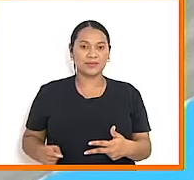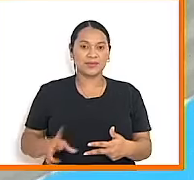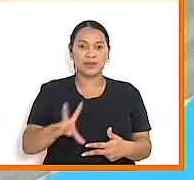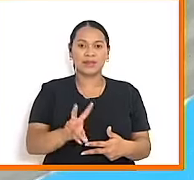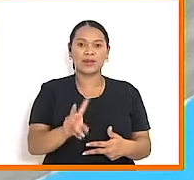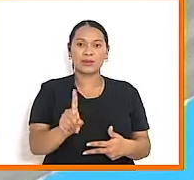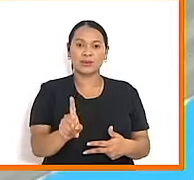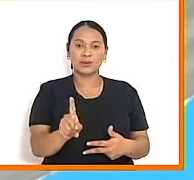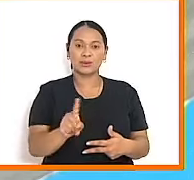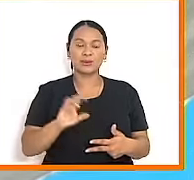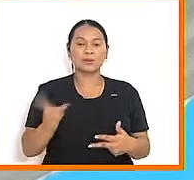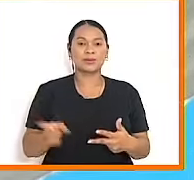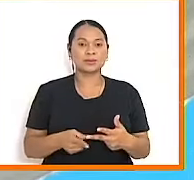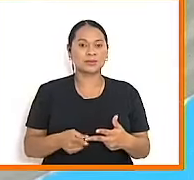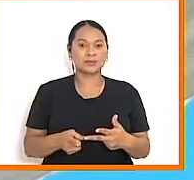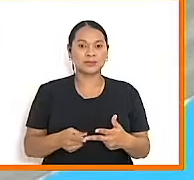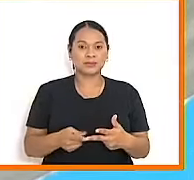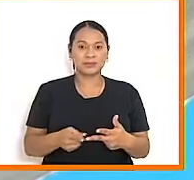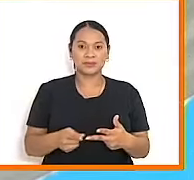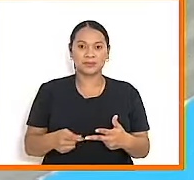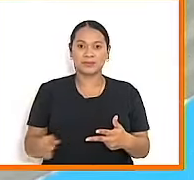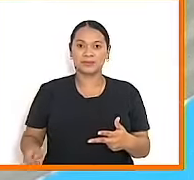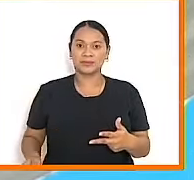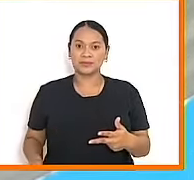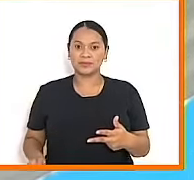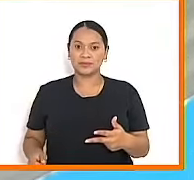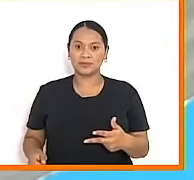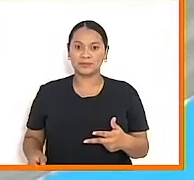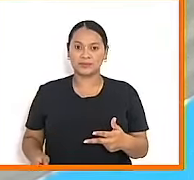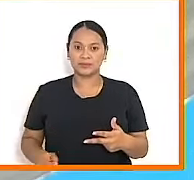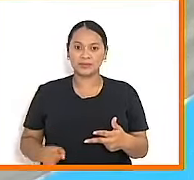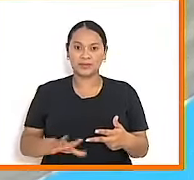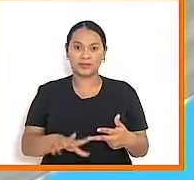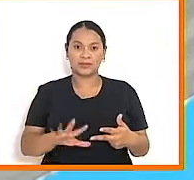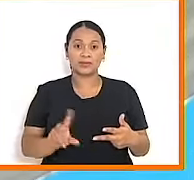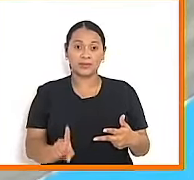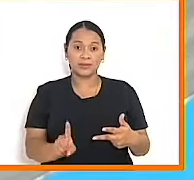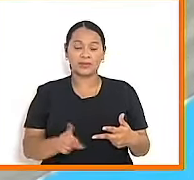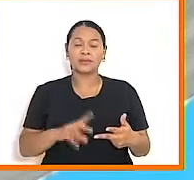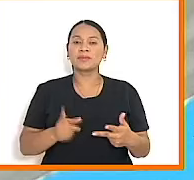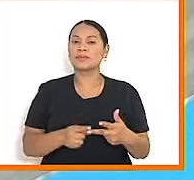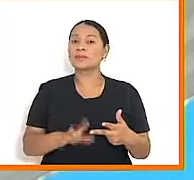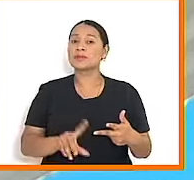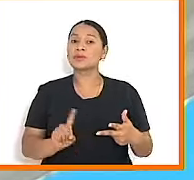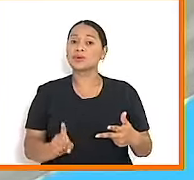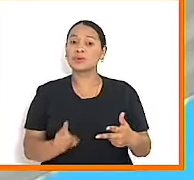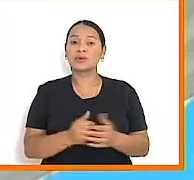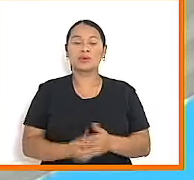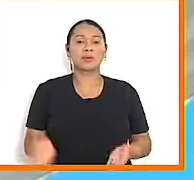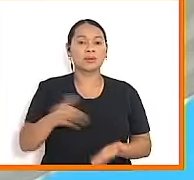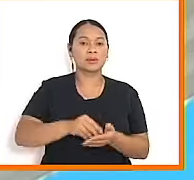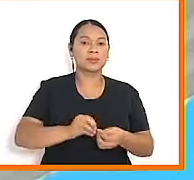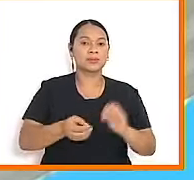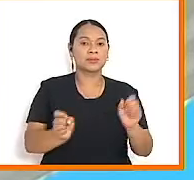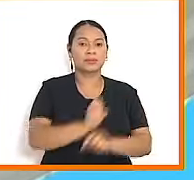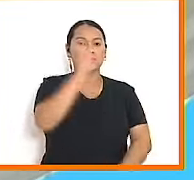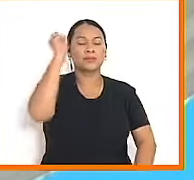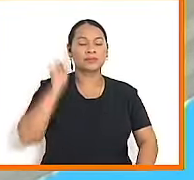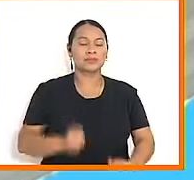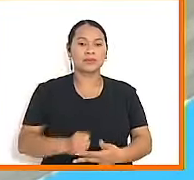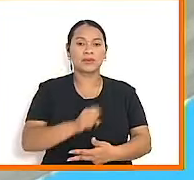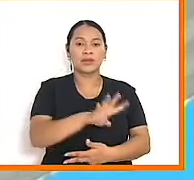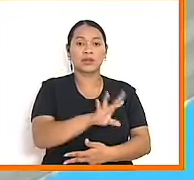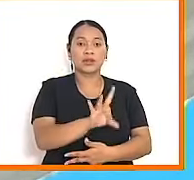71, tercer y último número favorecedor. 51, con gusto repito, los 3 números ganadores, 48,